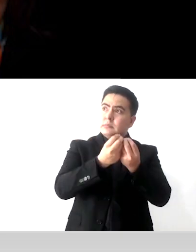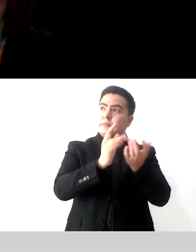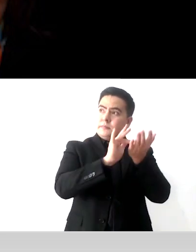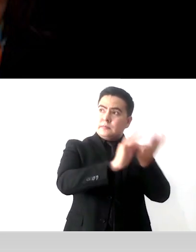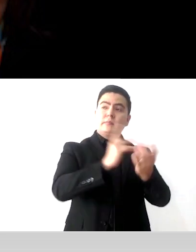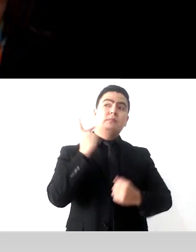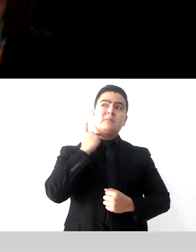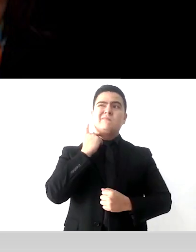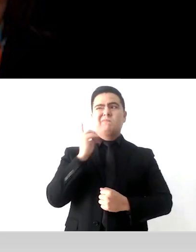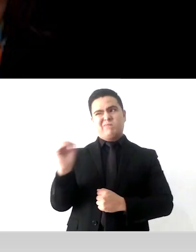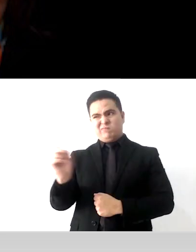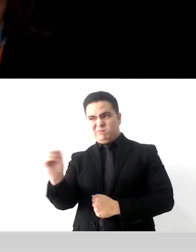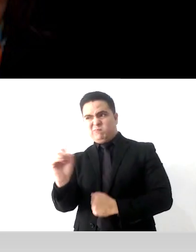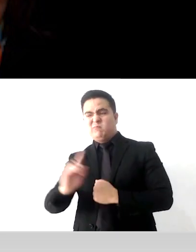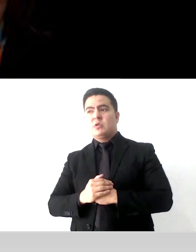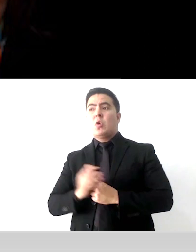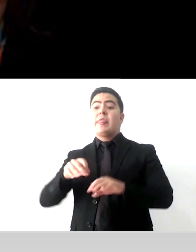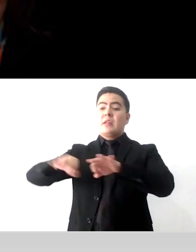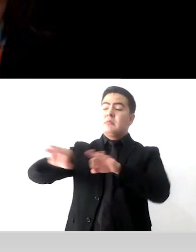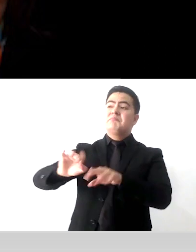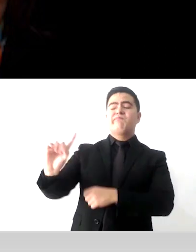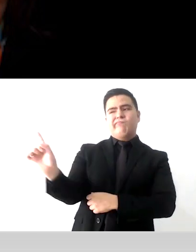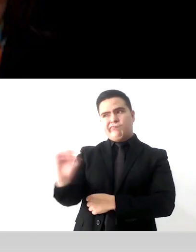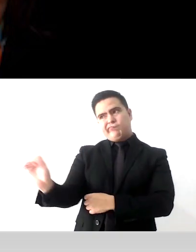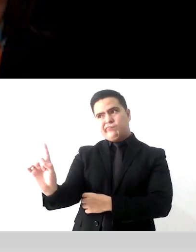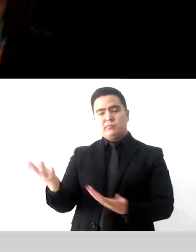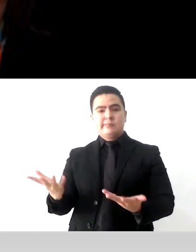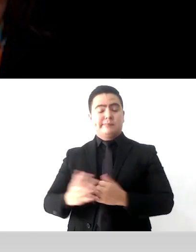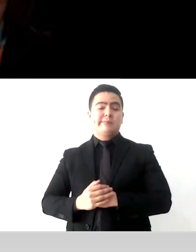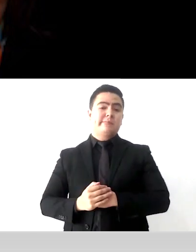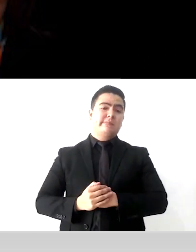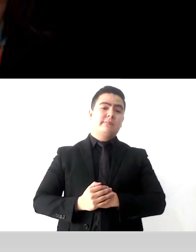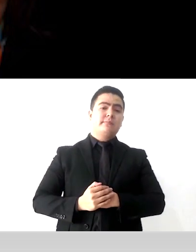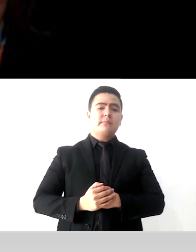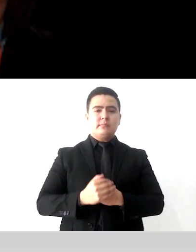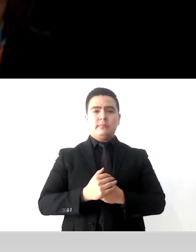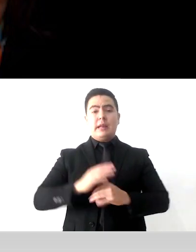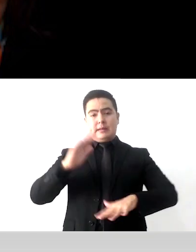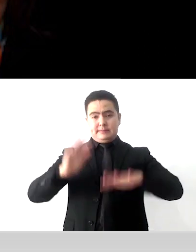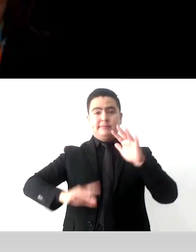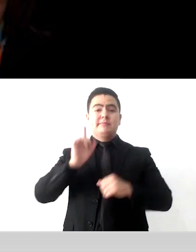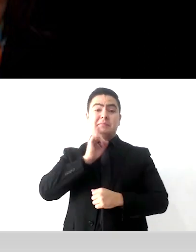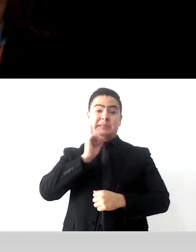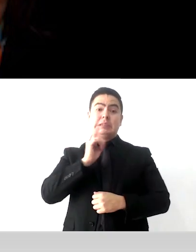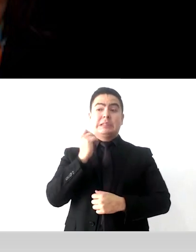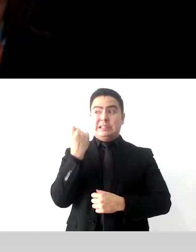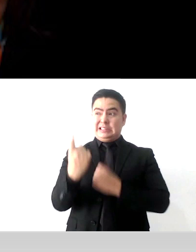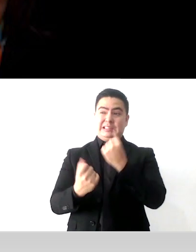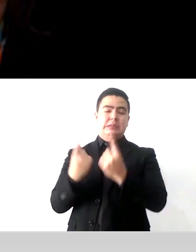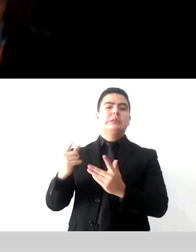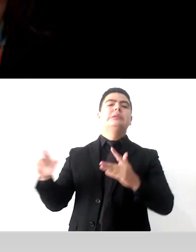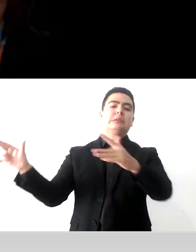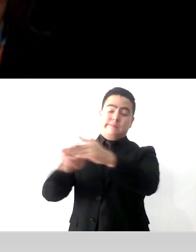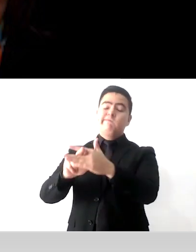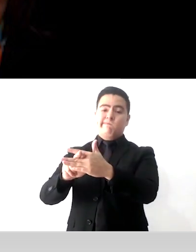inmenso, claro, de situaciones que debemos de atender. Pero sí hay mujeres que han sido asesinadas, hay mujeres que han